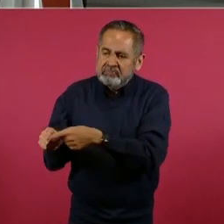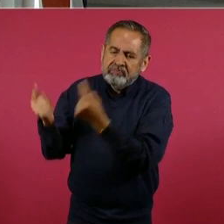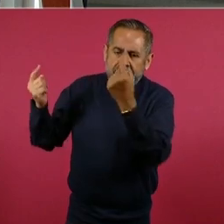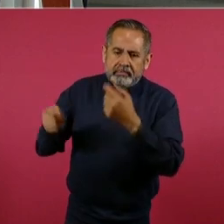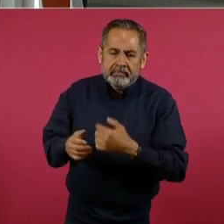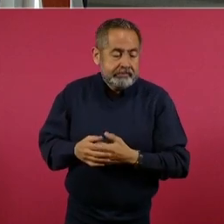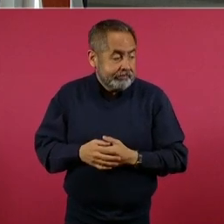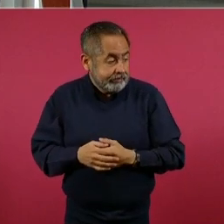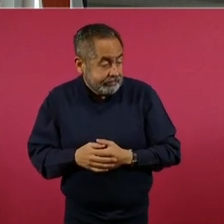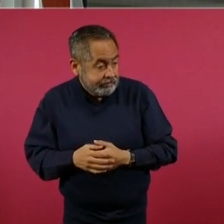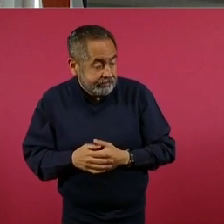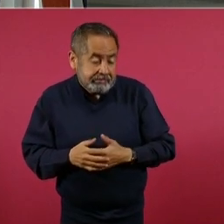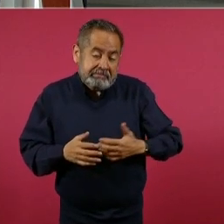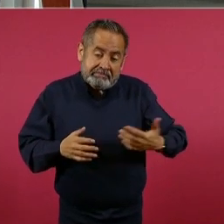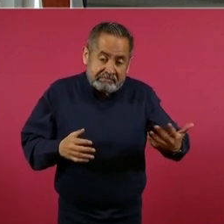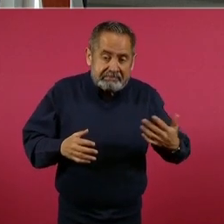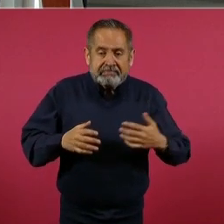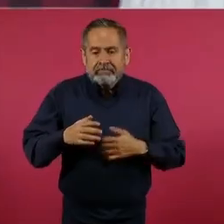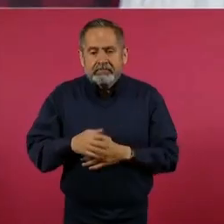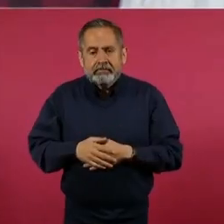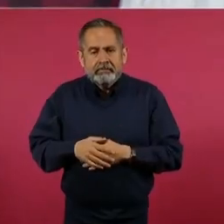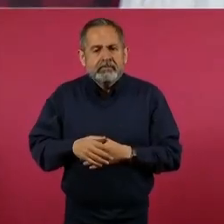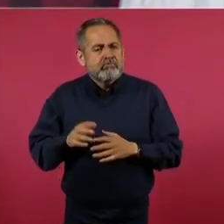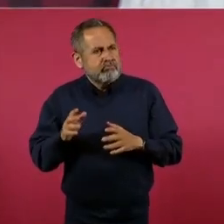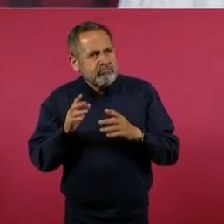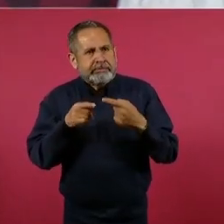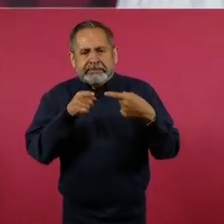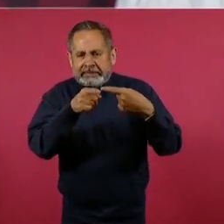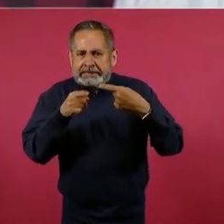bueno, habían motivos porque